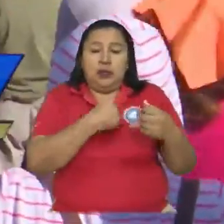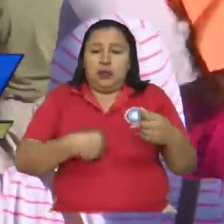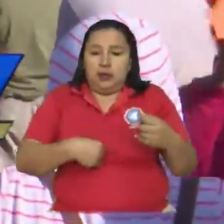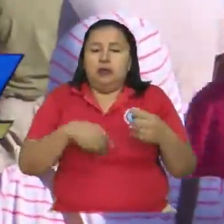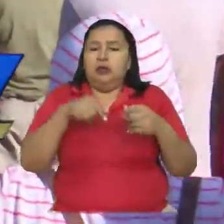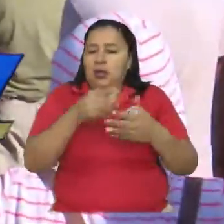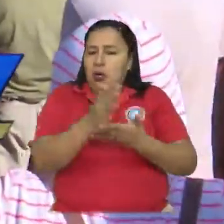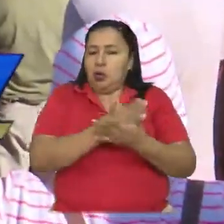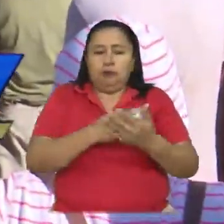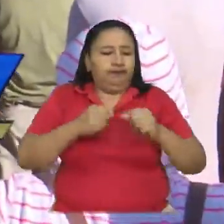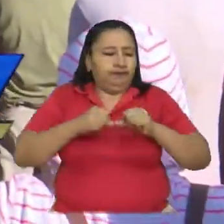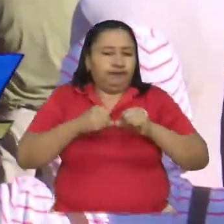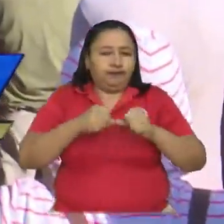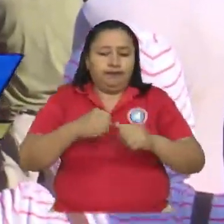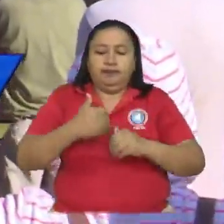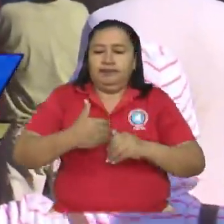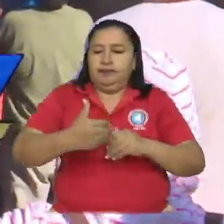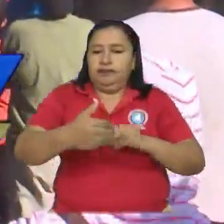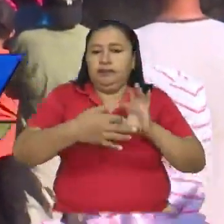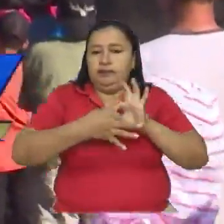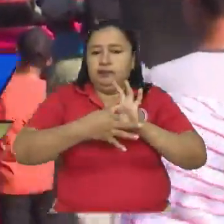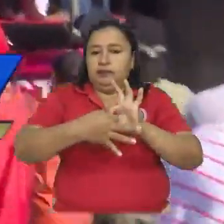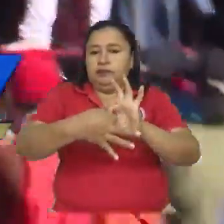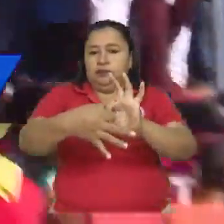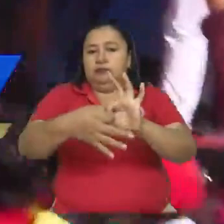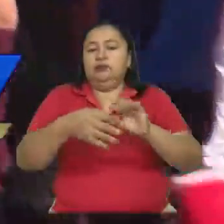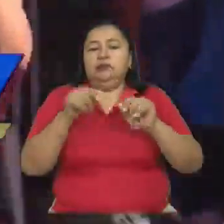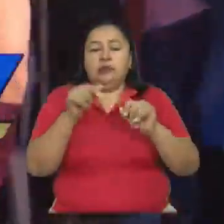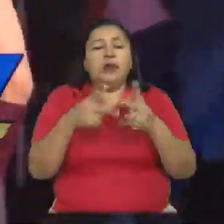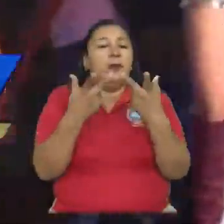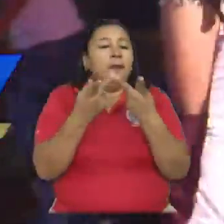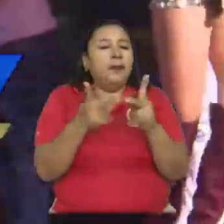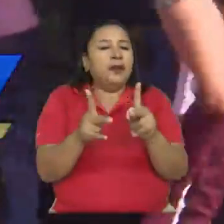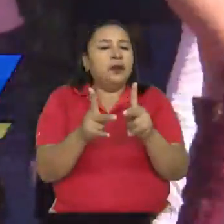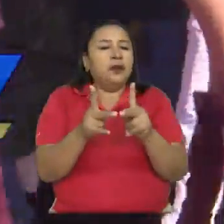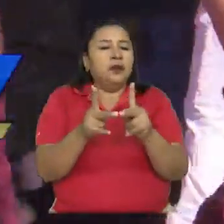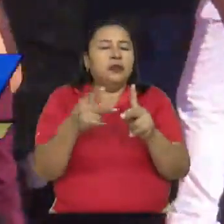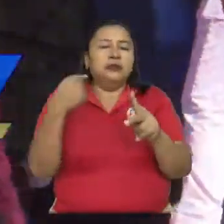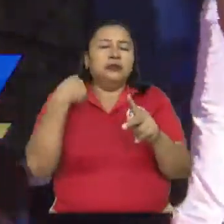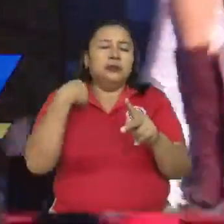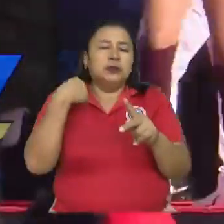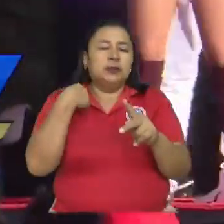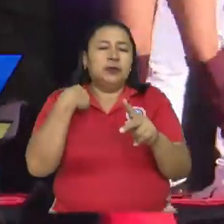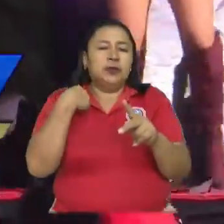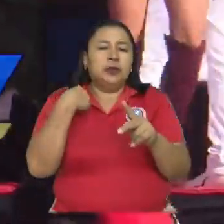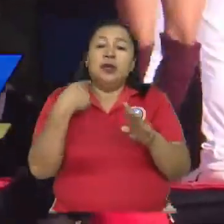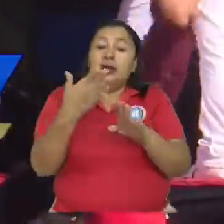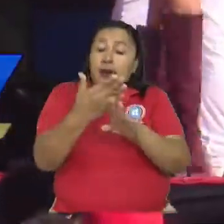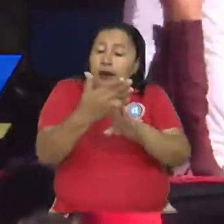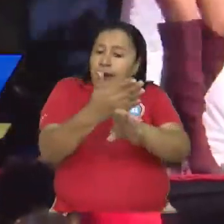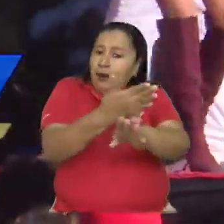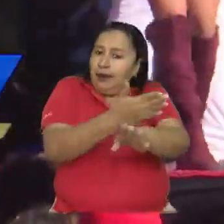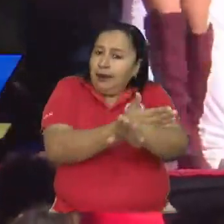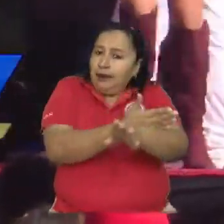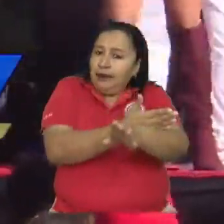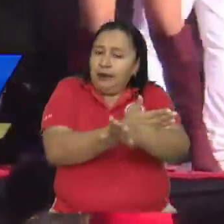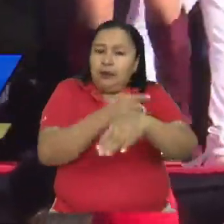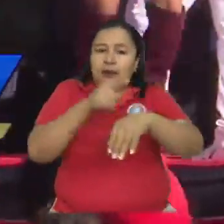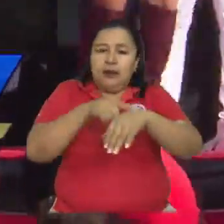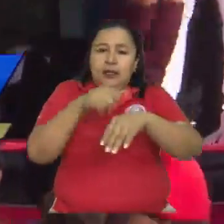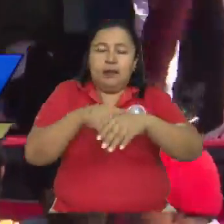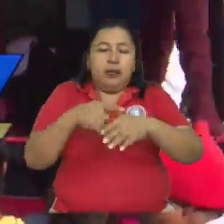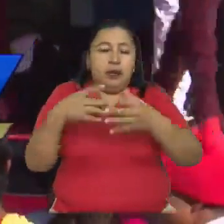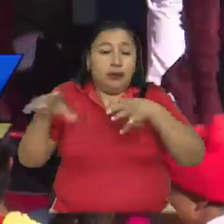algo permanente y sistemático. Sin embargo, siempre antes, previo de las temporadas altas, hay